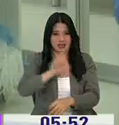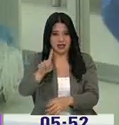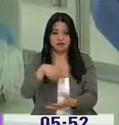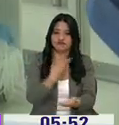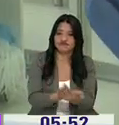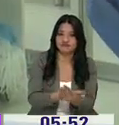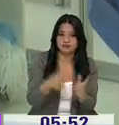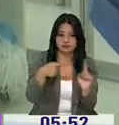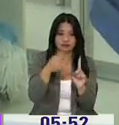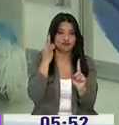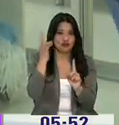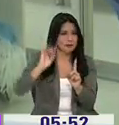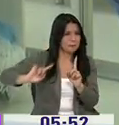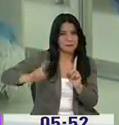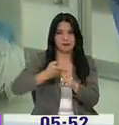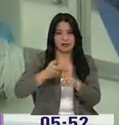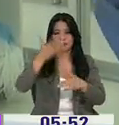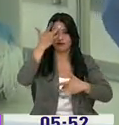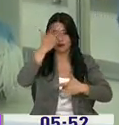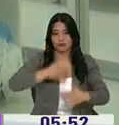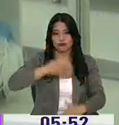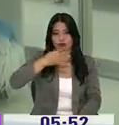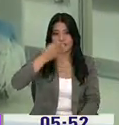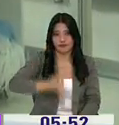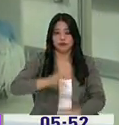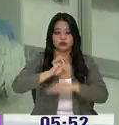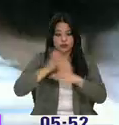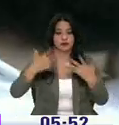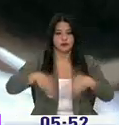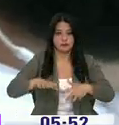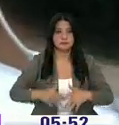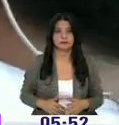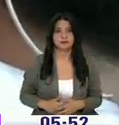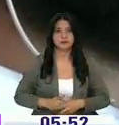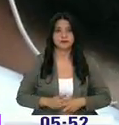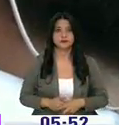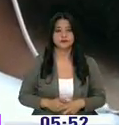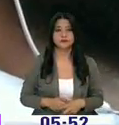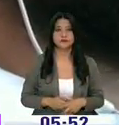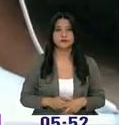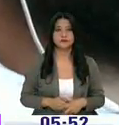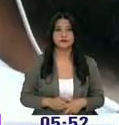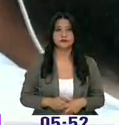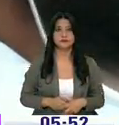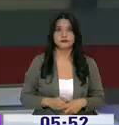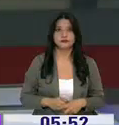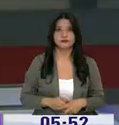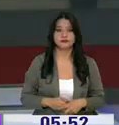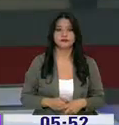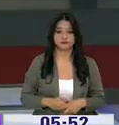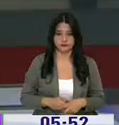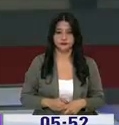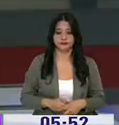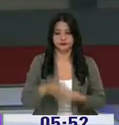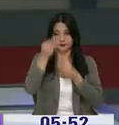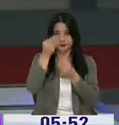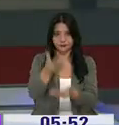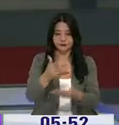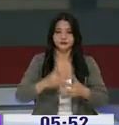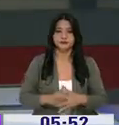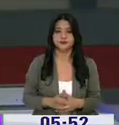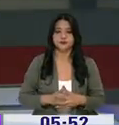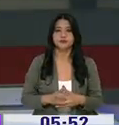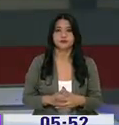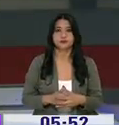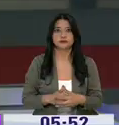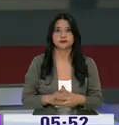primera persona detectada con coronavirus en el Ecuador. Informó Valeria Navarro. Vamos a contarles ahora que las